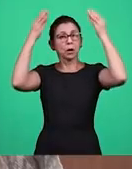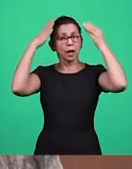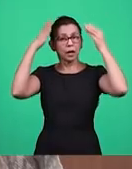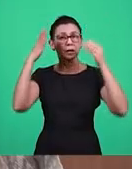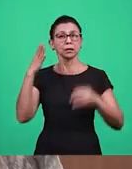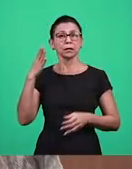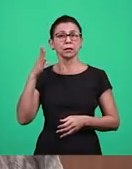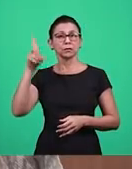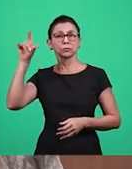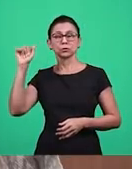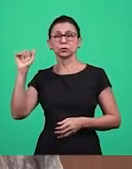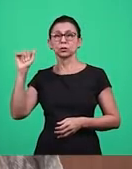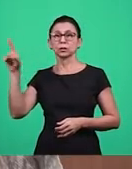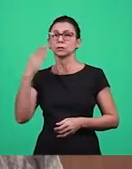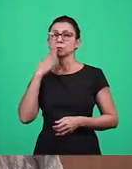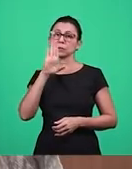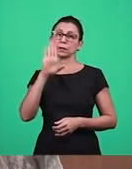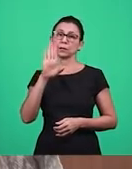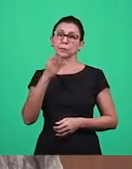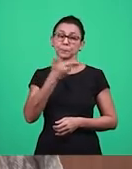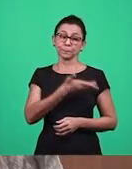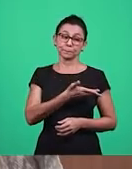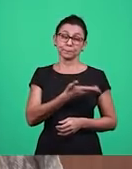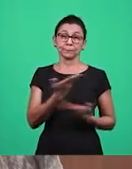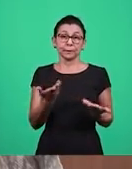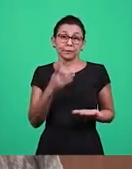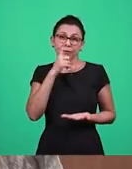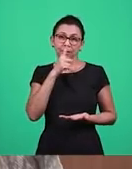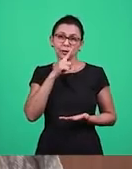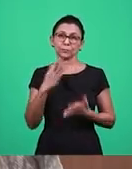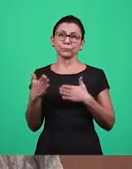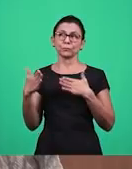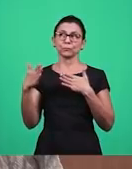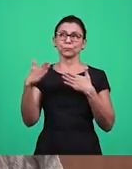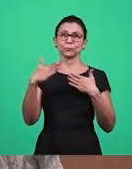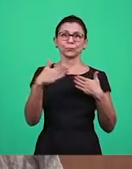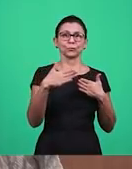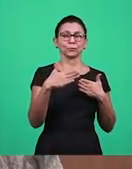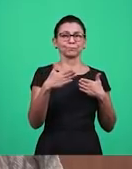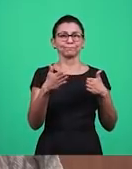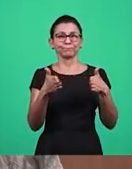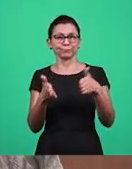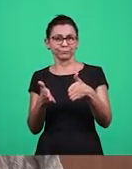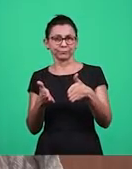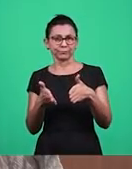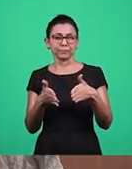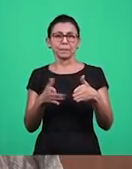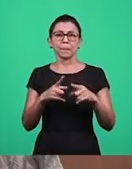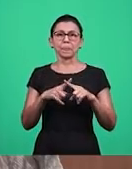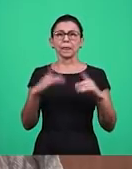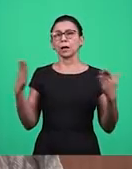se desvió de aquello que era el proyecto de Dios. Y si nosotros mirásemos la actitud de David, tal vez